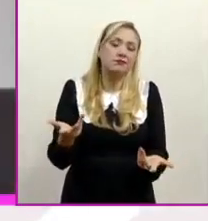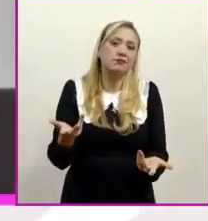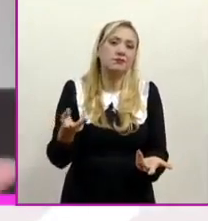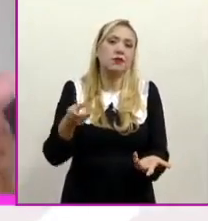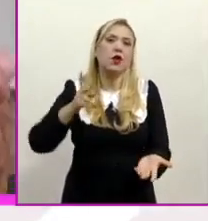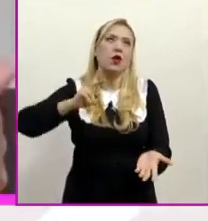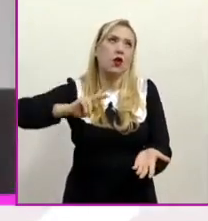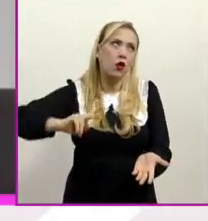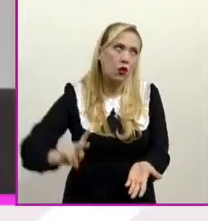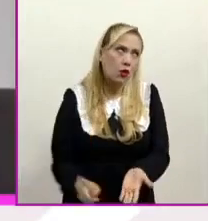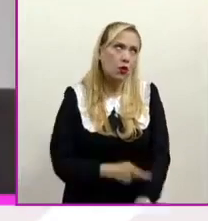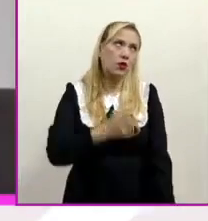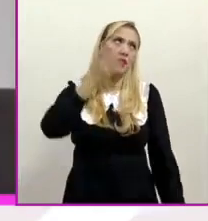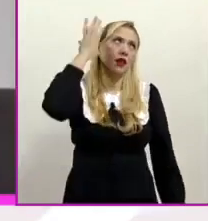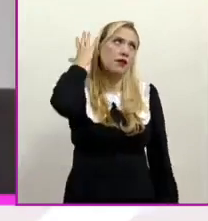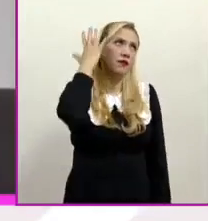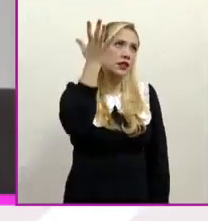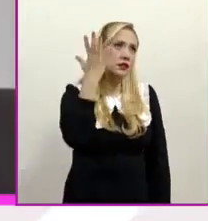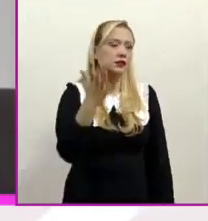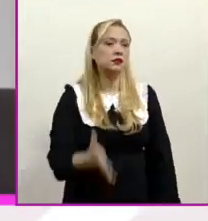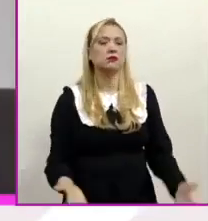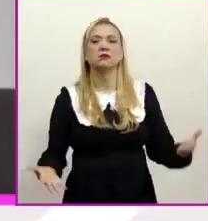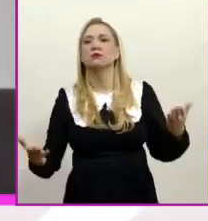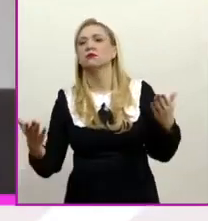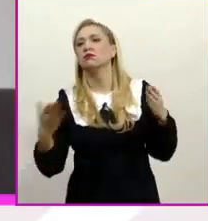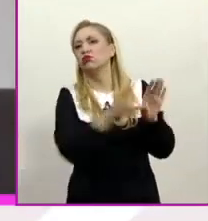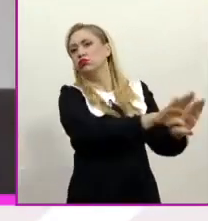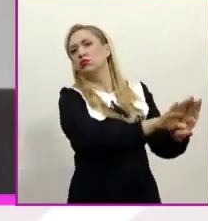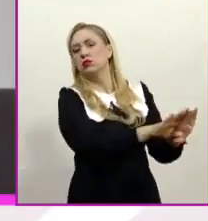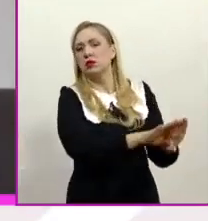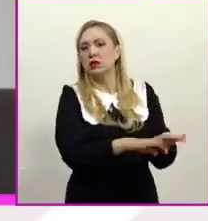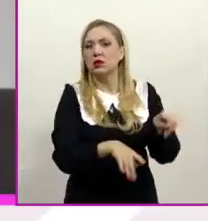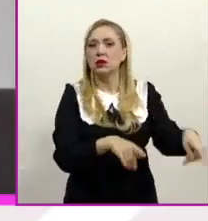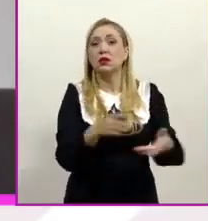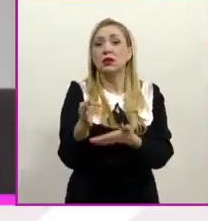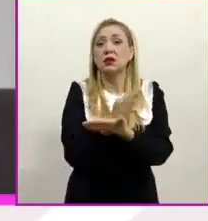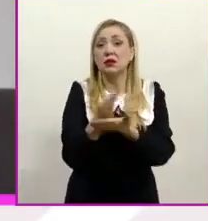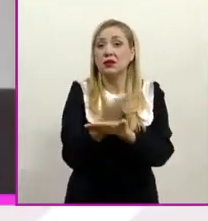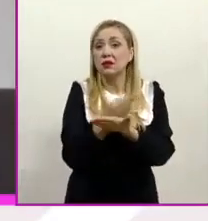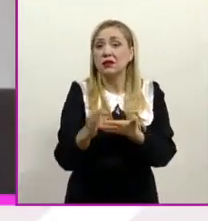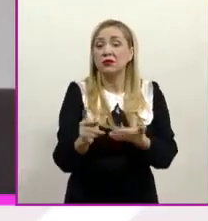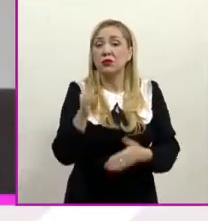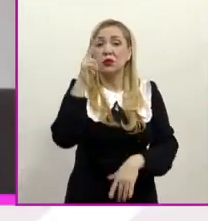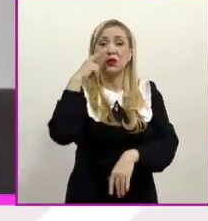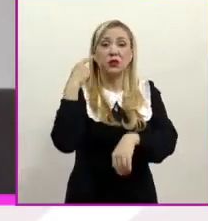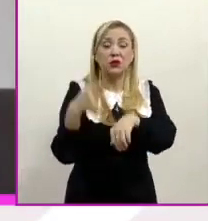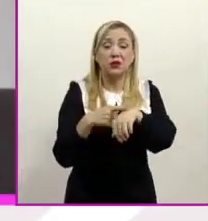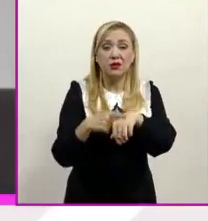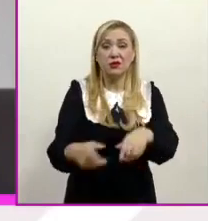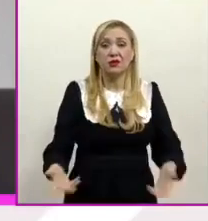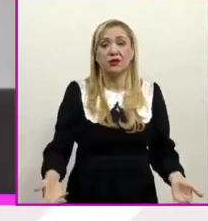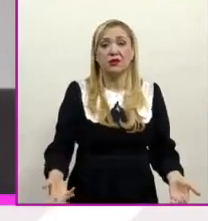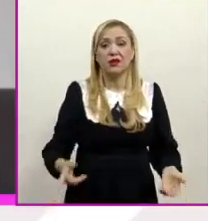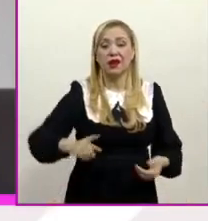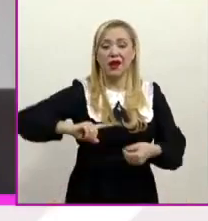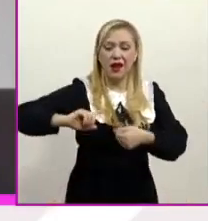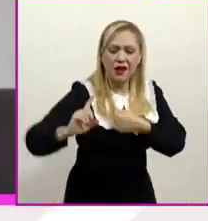otra vez un espacio para una persona morena. Y creo que en el fondo